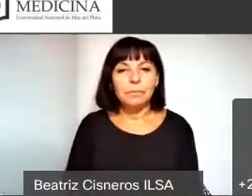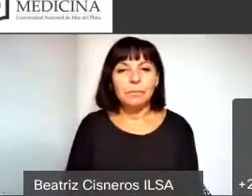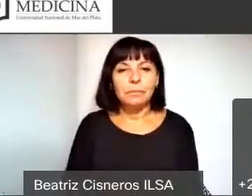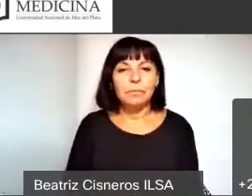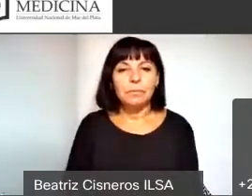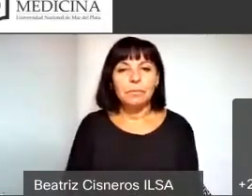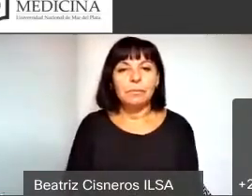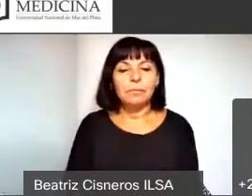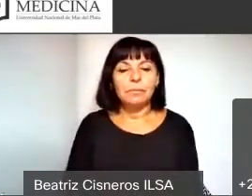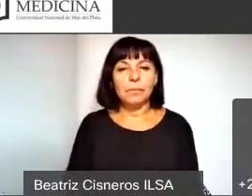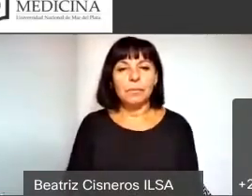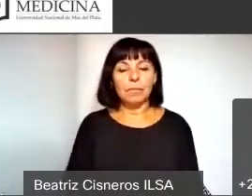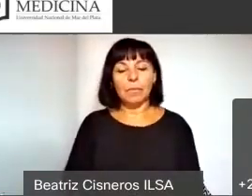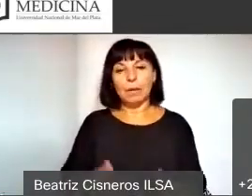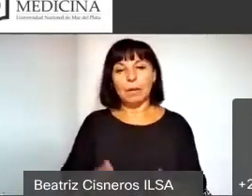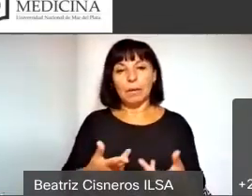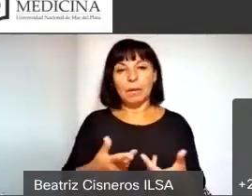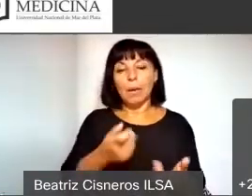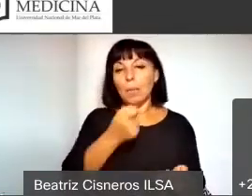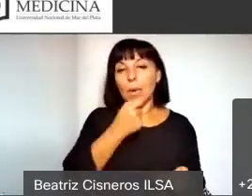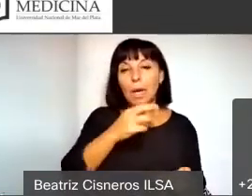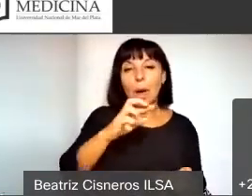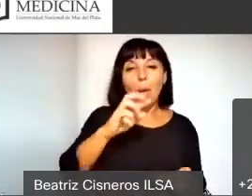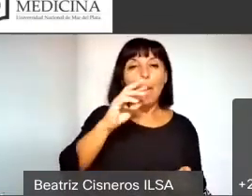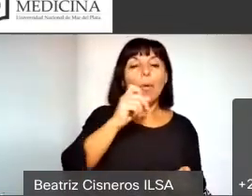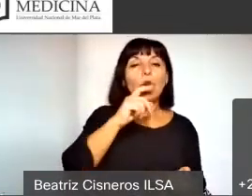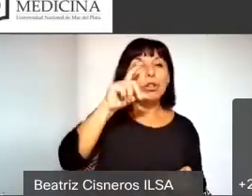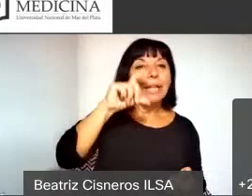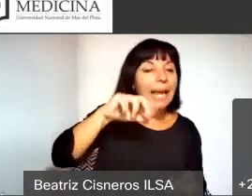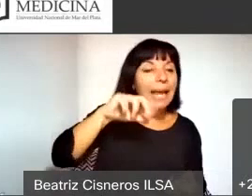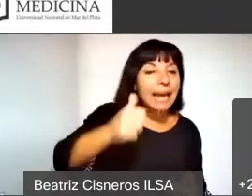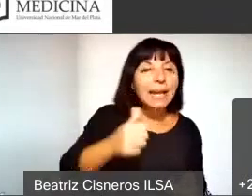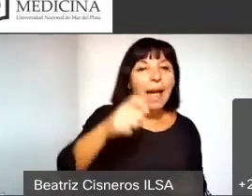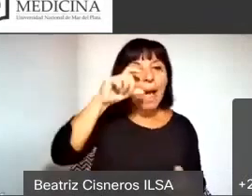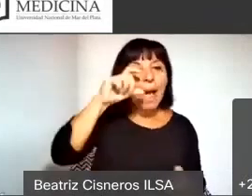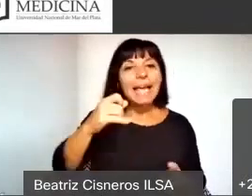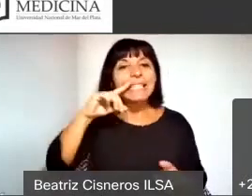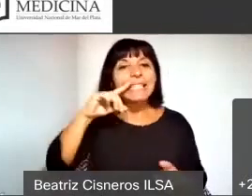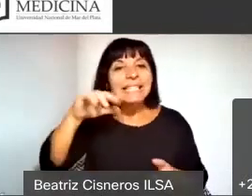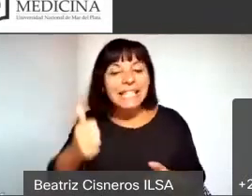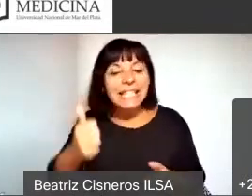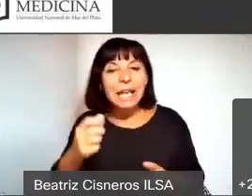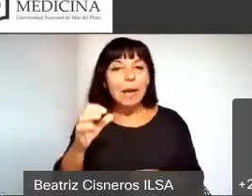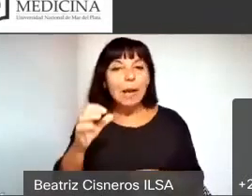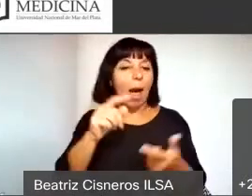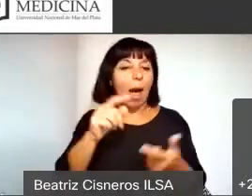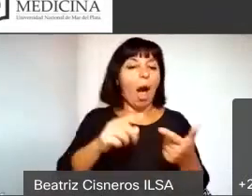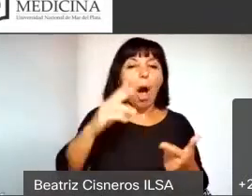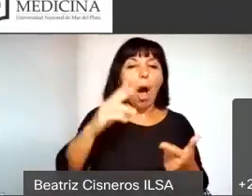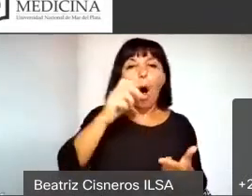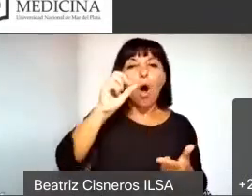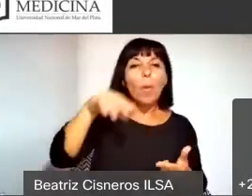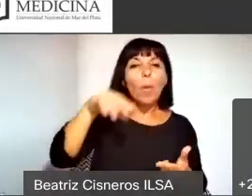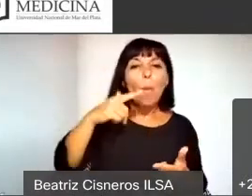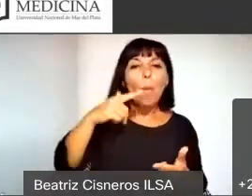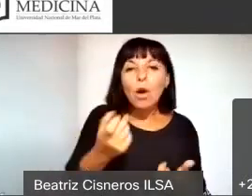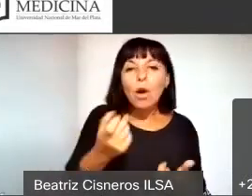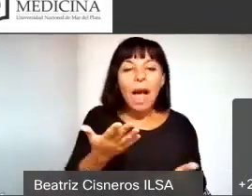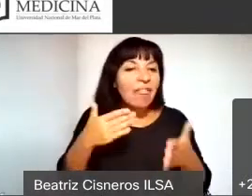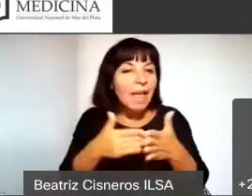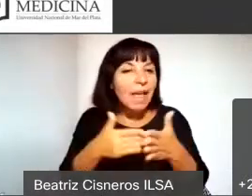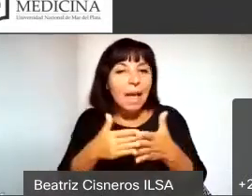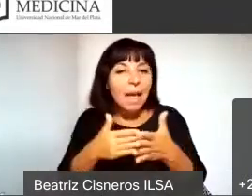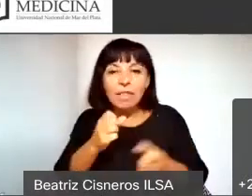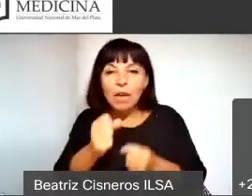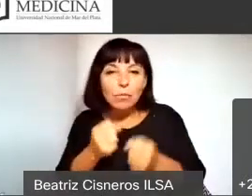arribar a su destino, ¿sí? Ya sea que sean una enzima, o que sean una hormona, o que sea una proteína estructural. Bueno, dependerá de qué